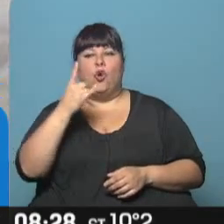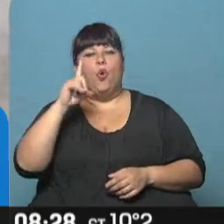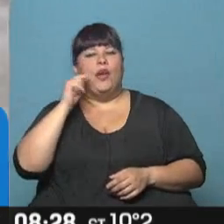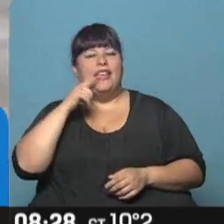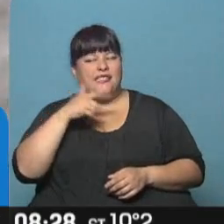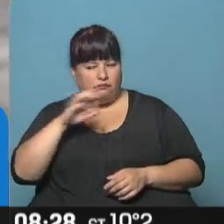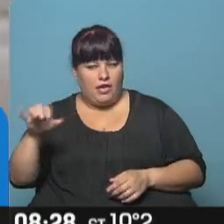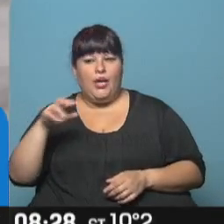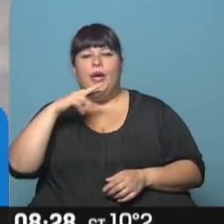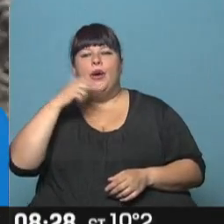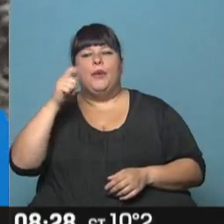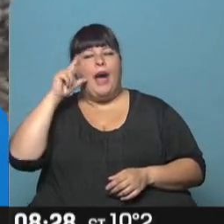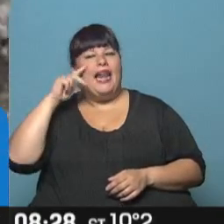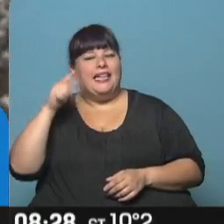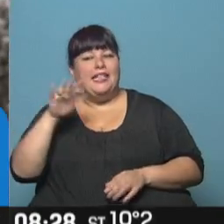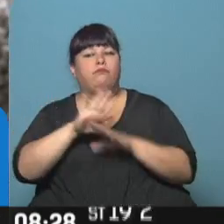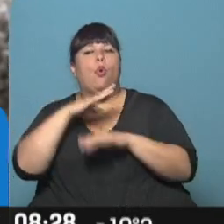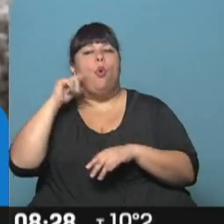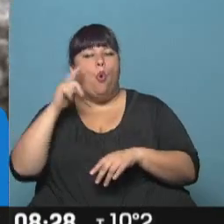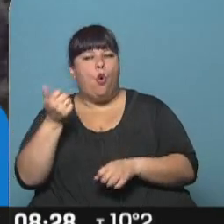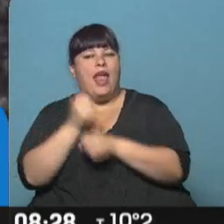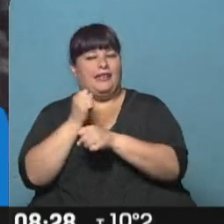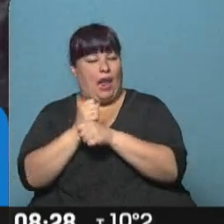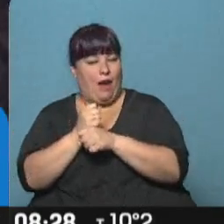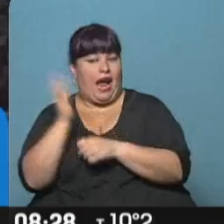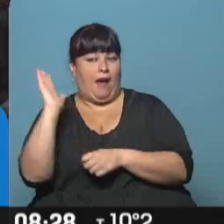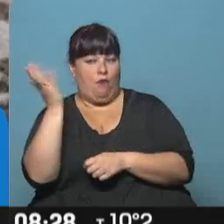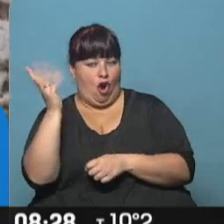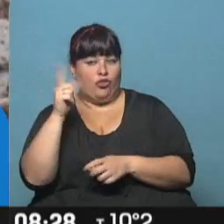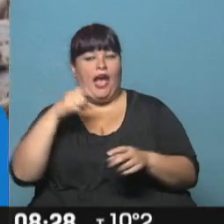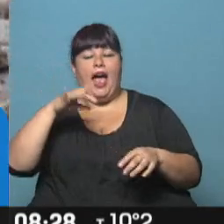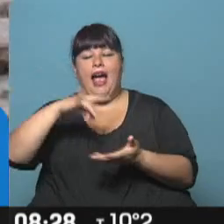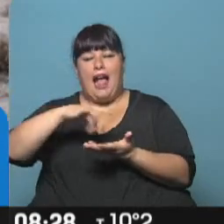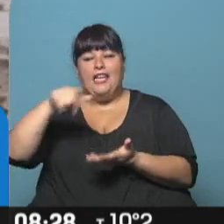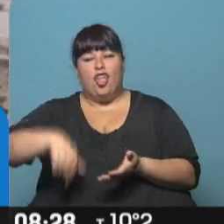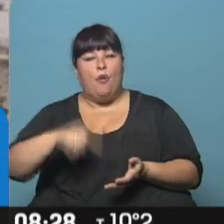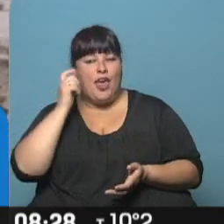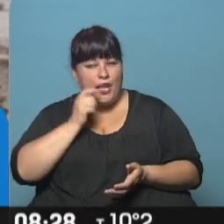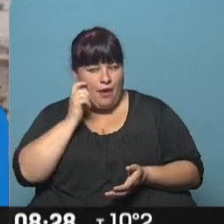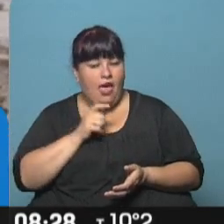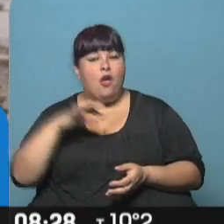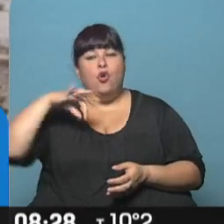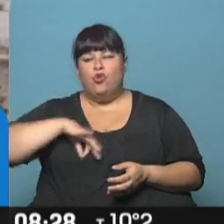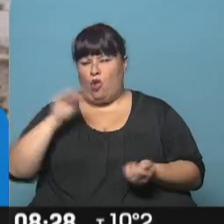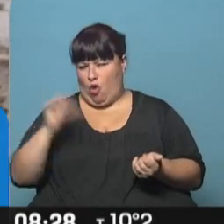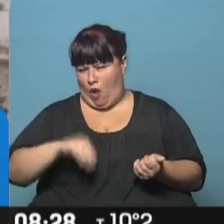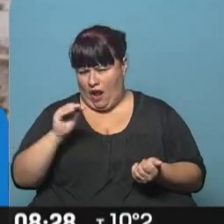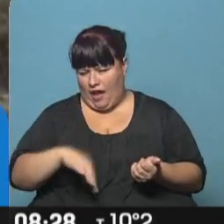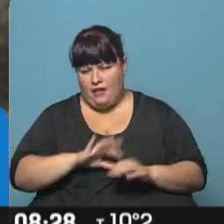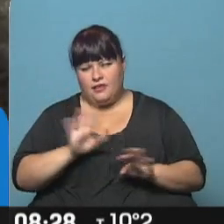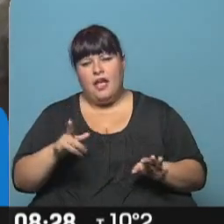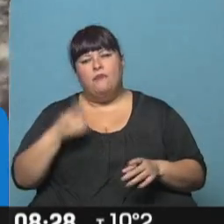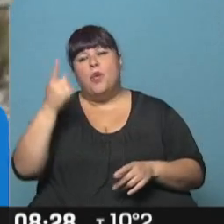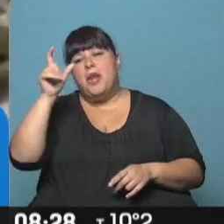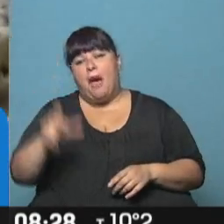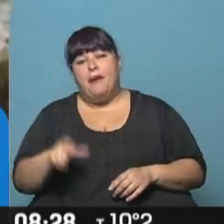Rosell, Valentina Bassi es Julia, ella trabaja de camarera en un casino de Comodoro Rivadavia. Lo que gana no le alcanza para vivir y